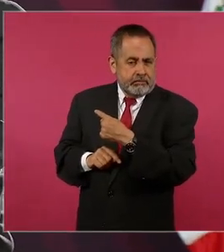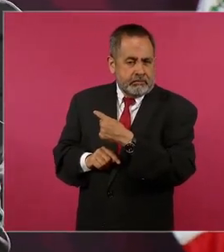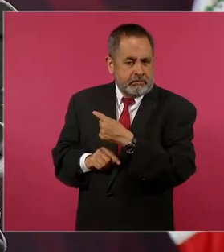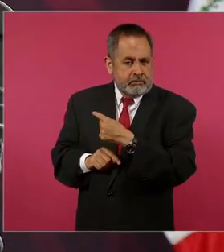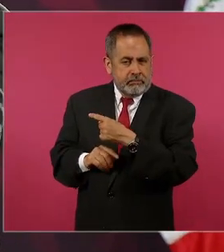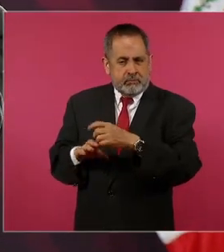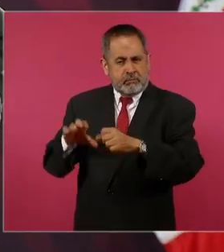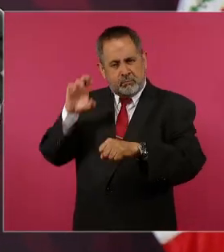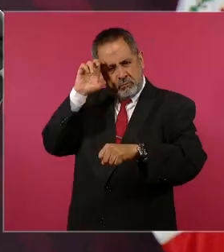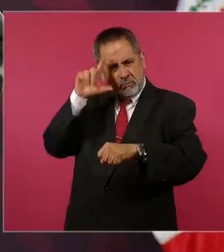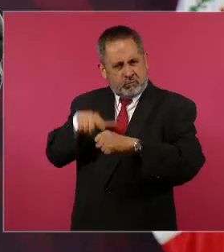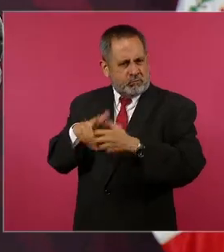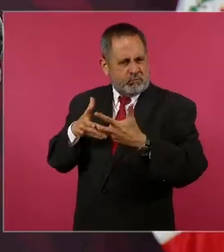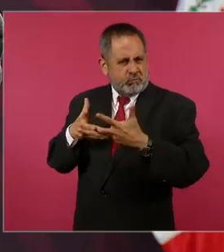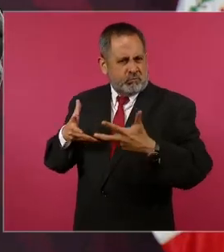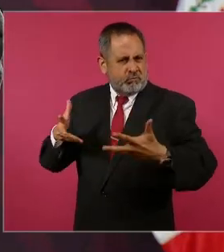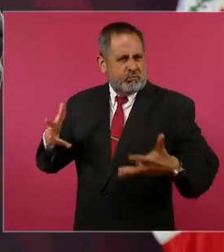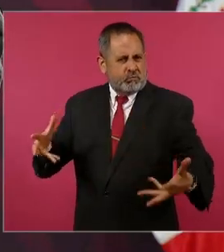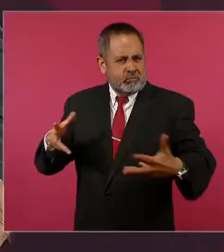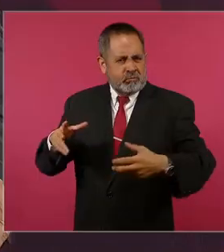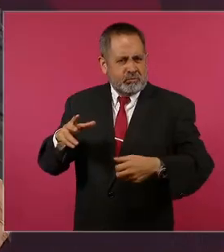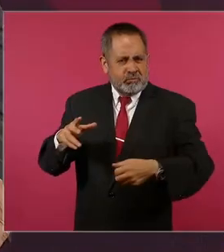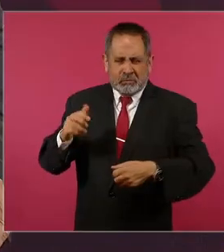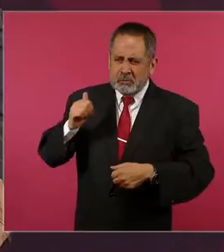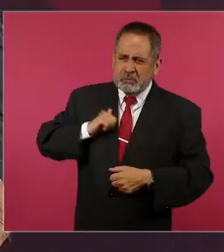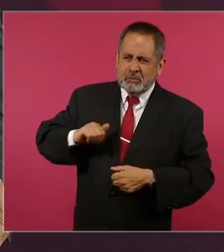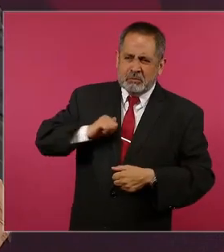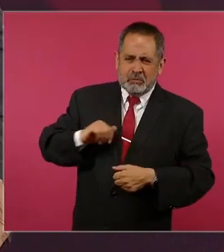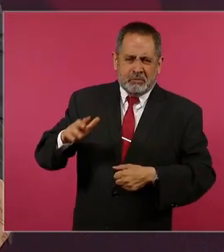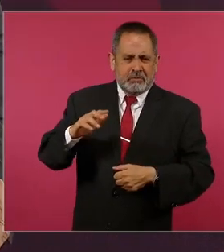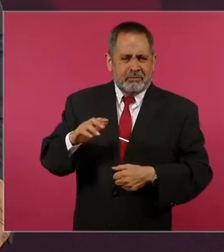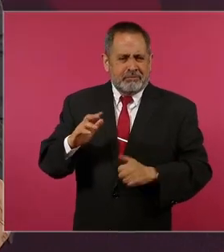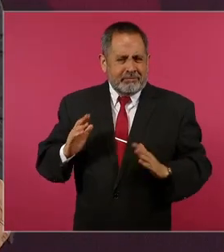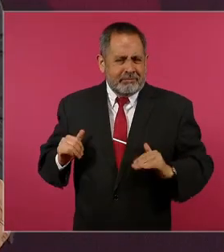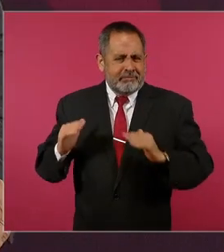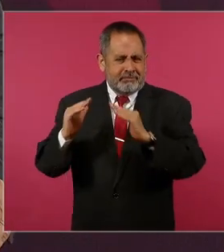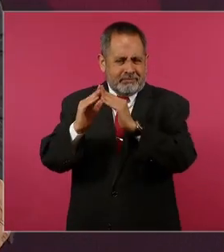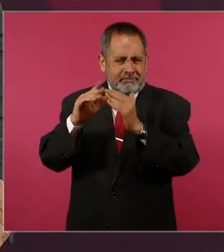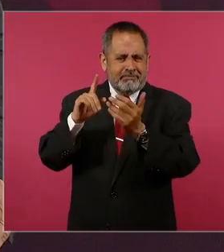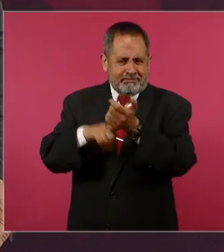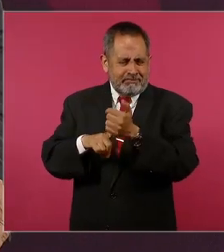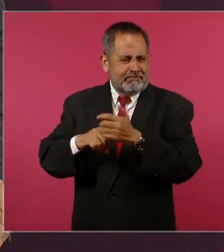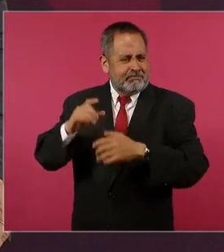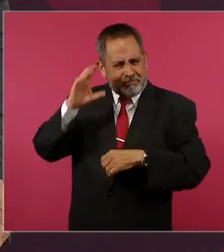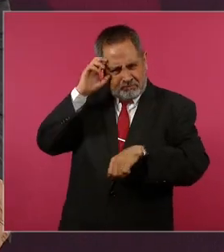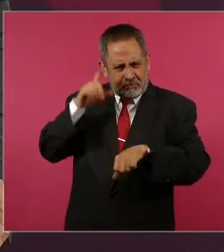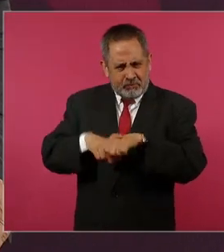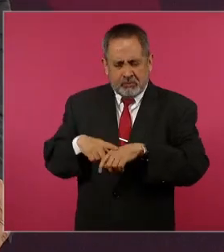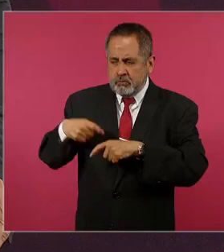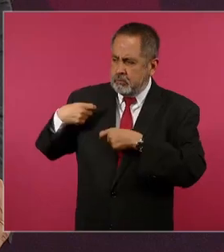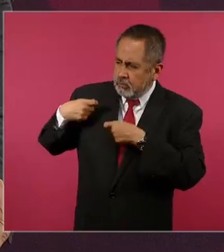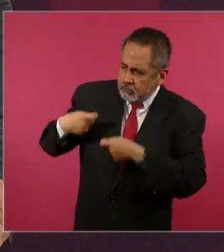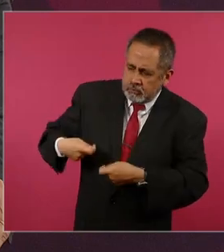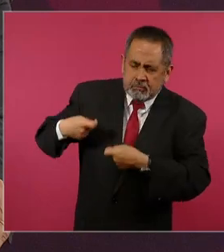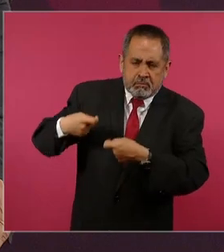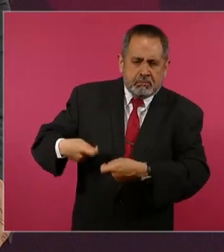de las sociedades, de las culturas prehispánicas de México, porque estoy